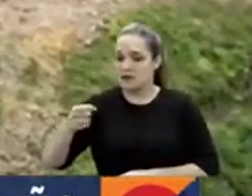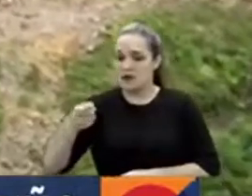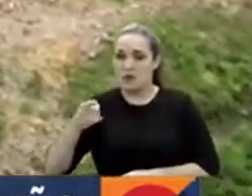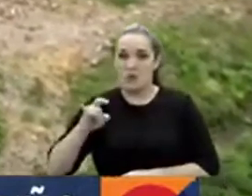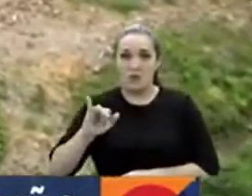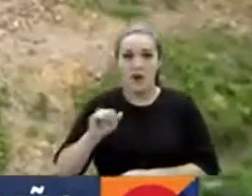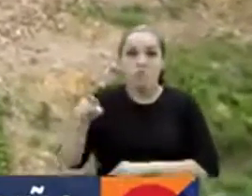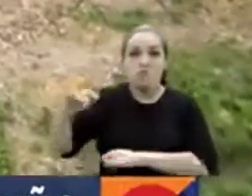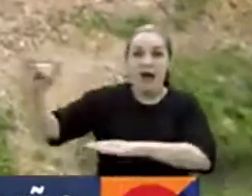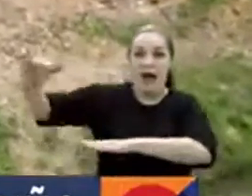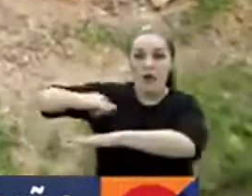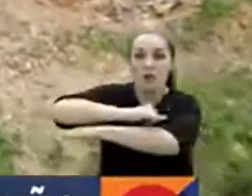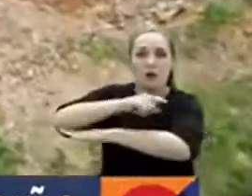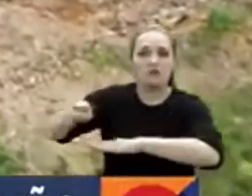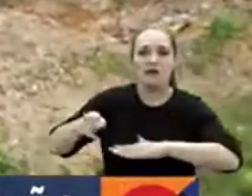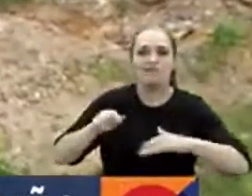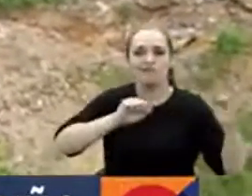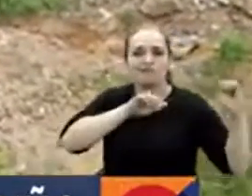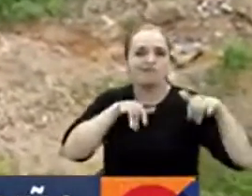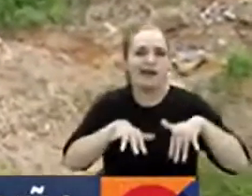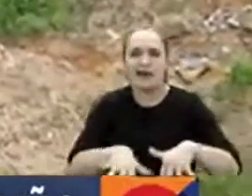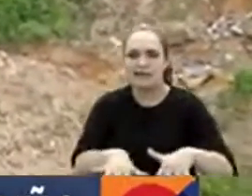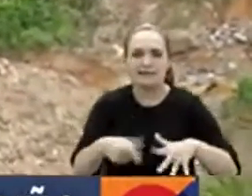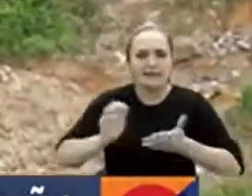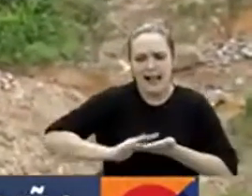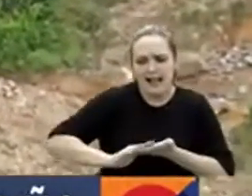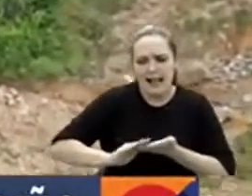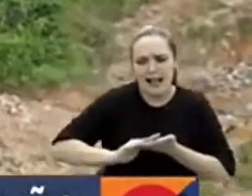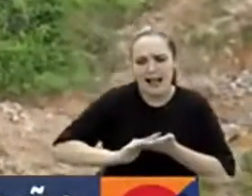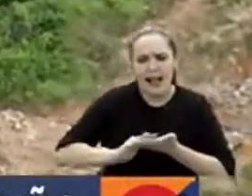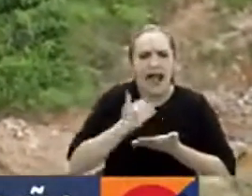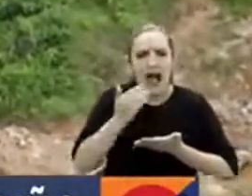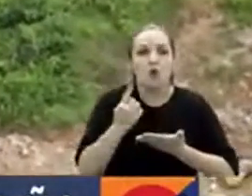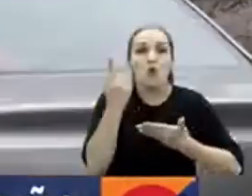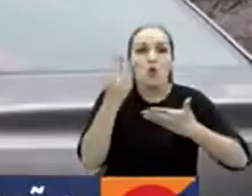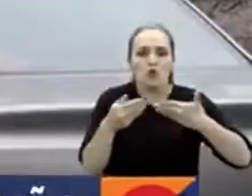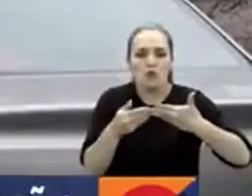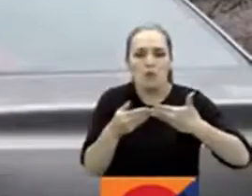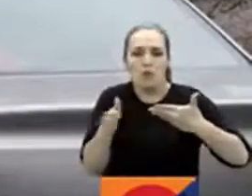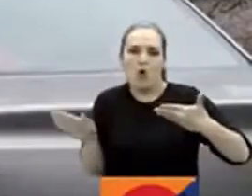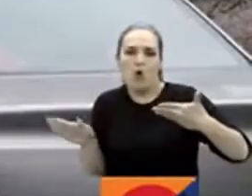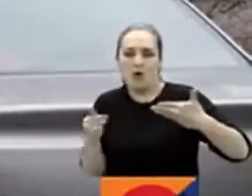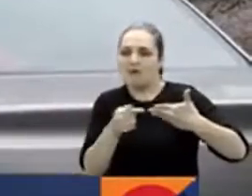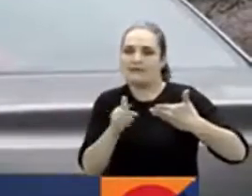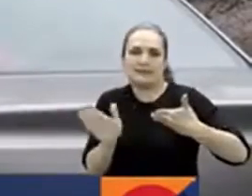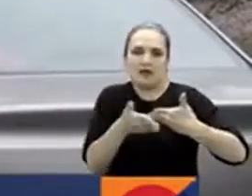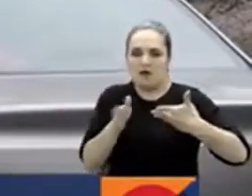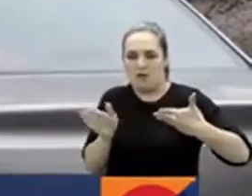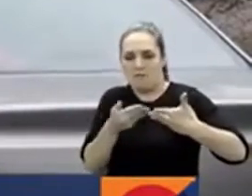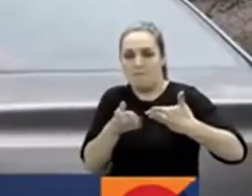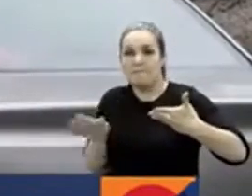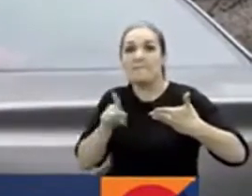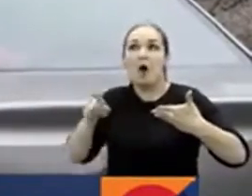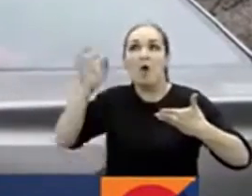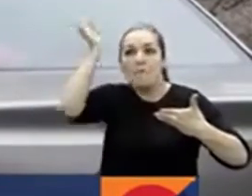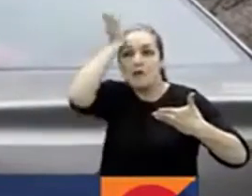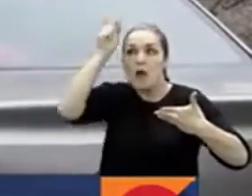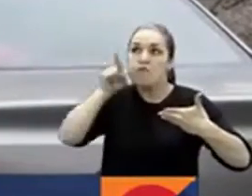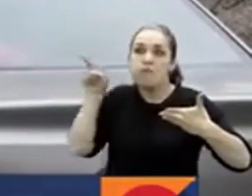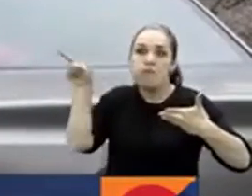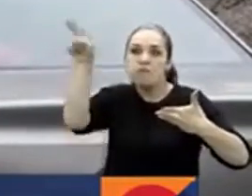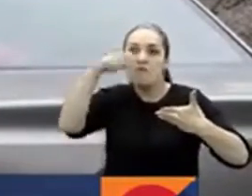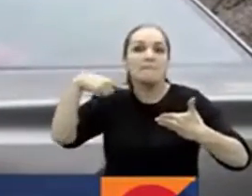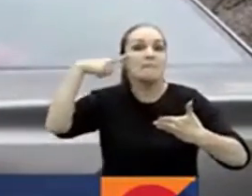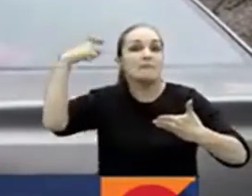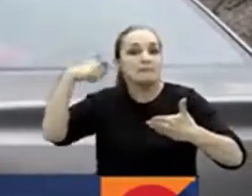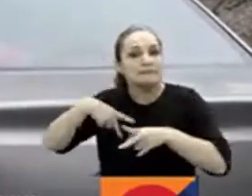se realizaron varios trabajos para habilitar a un carril esta vía. Sin embargo, todavía hay riesgo de tierra y piedra. Radio Nacional de